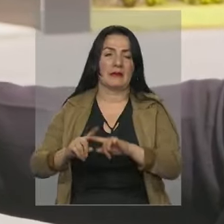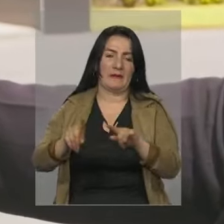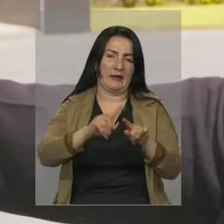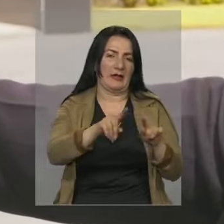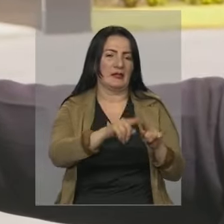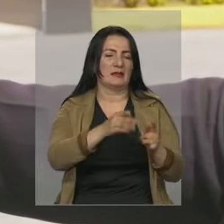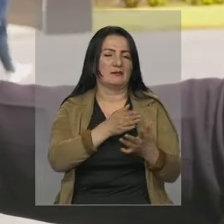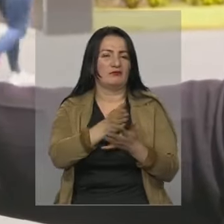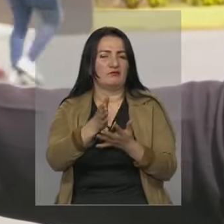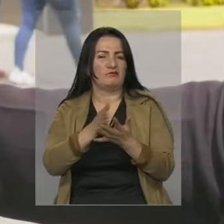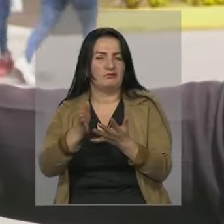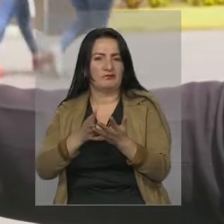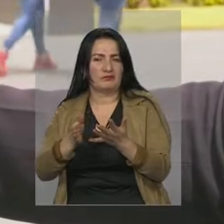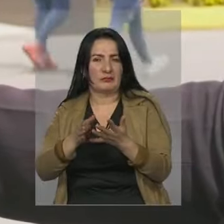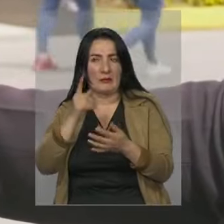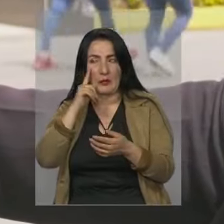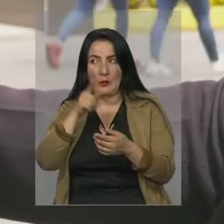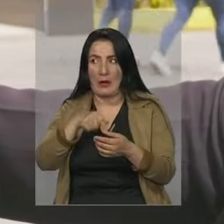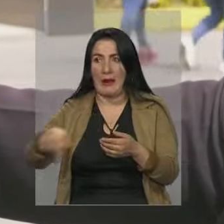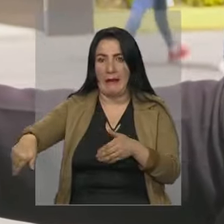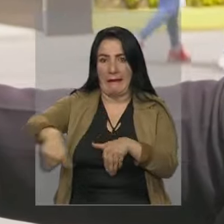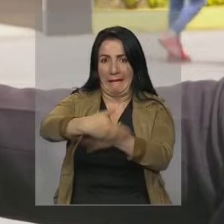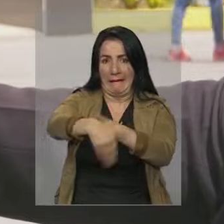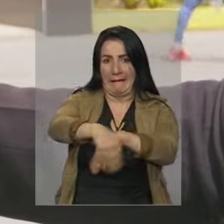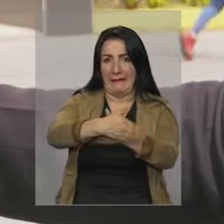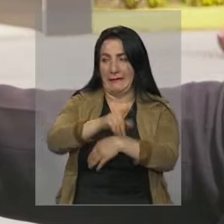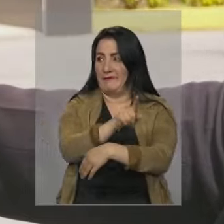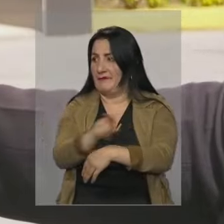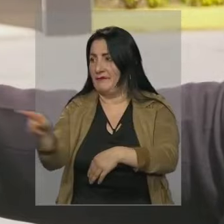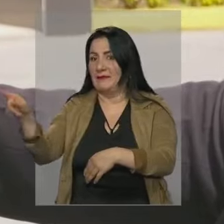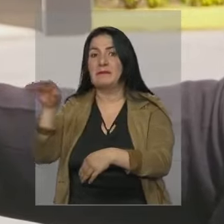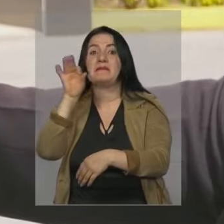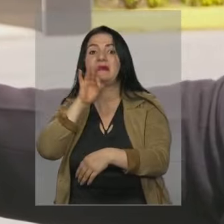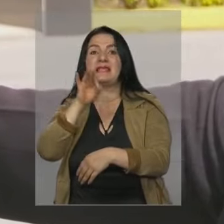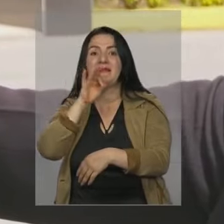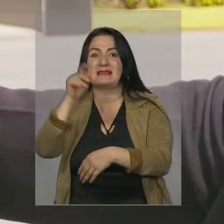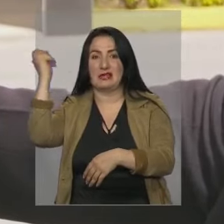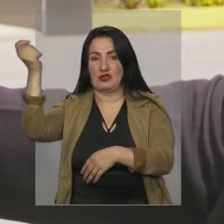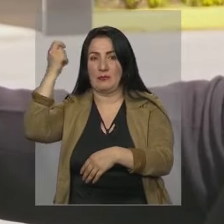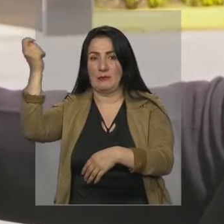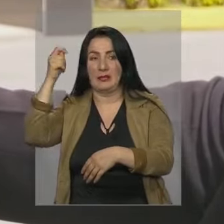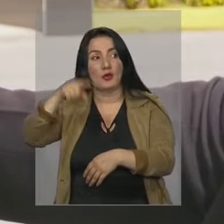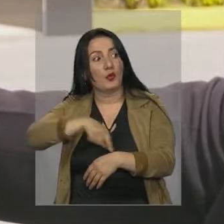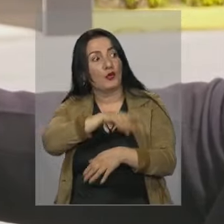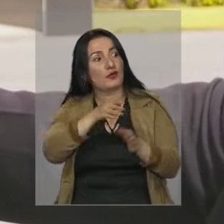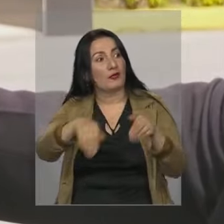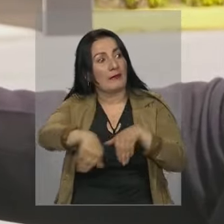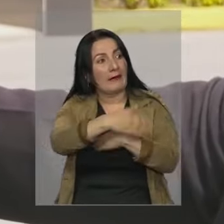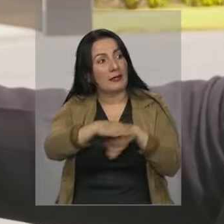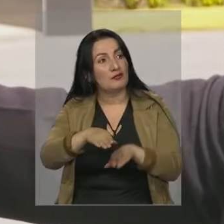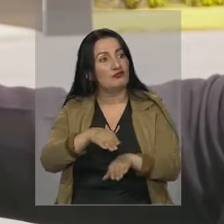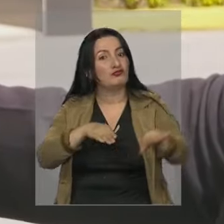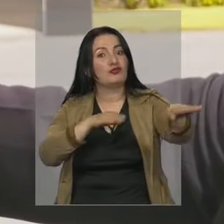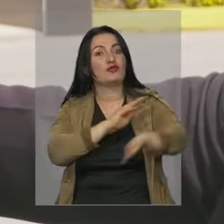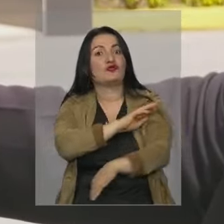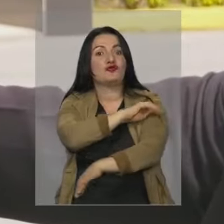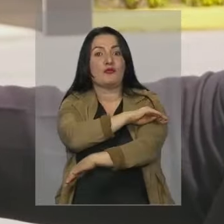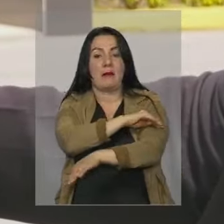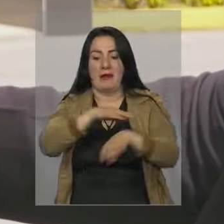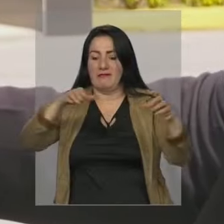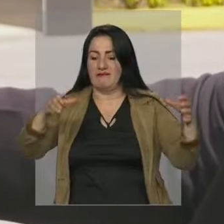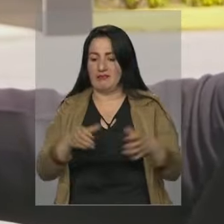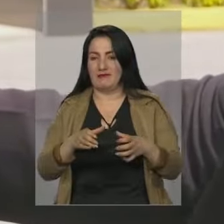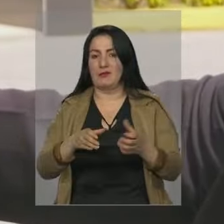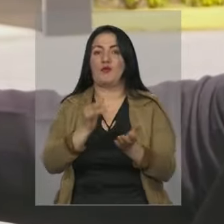que conduce hacia Villavicencio y la otra que conduce hacia el páramo de Sumapaz. Entonces realmente se convierte en